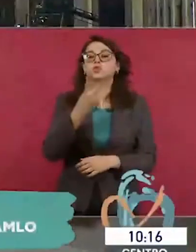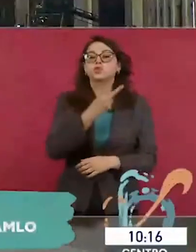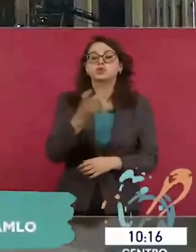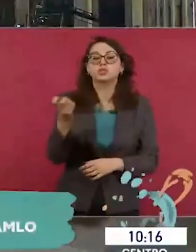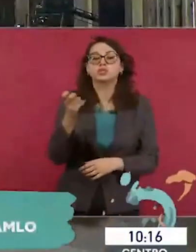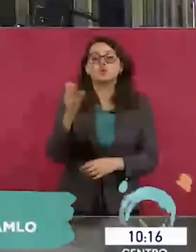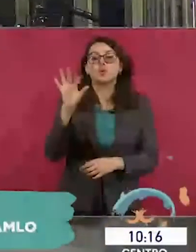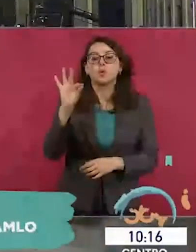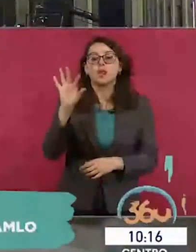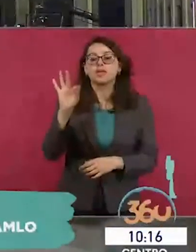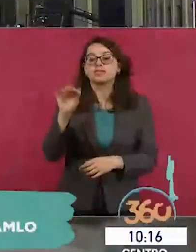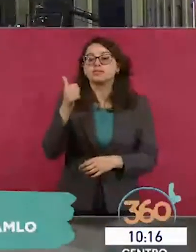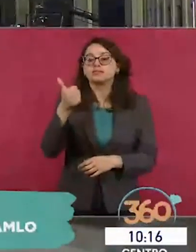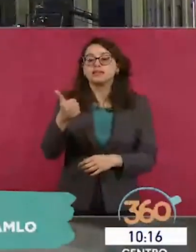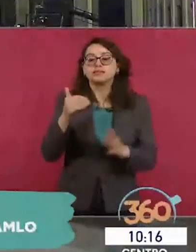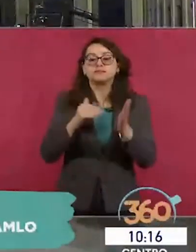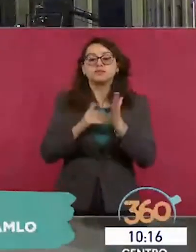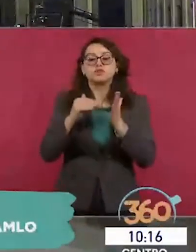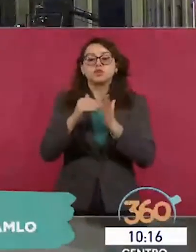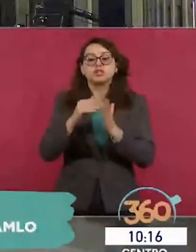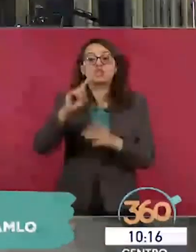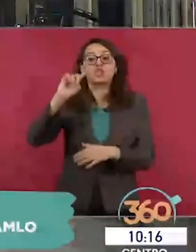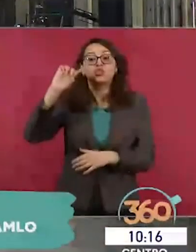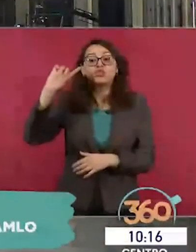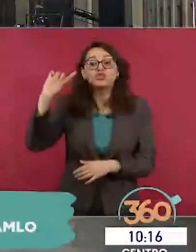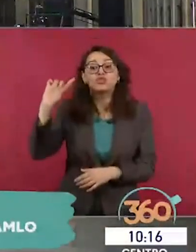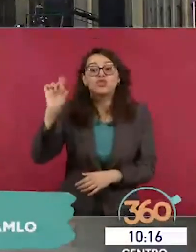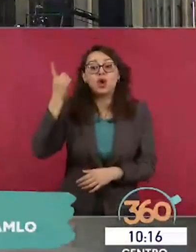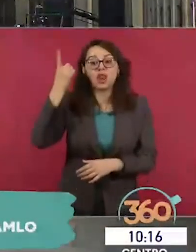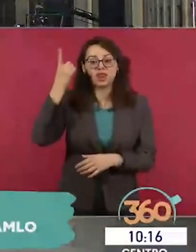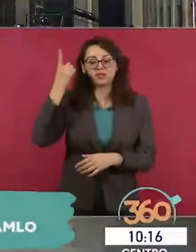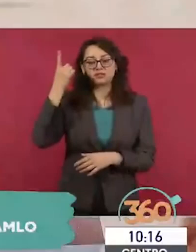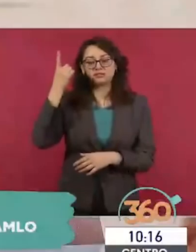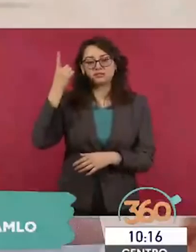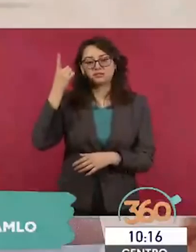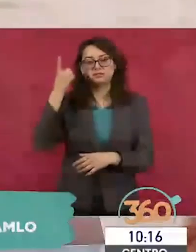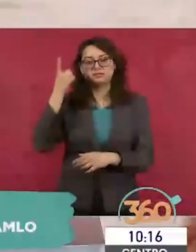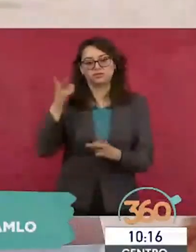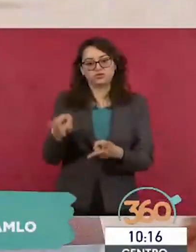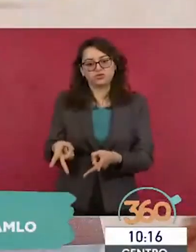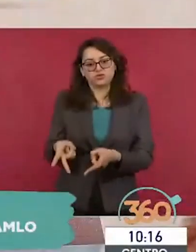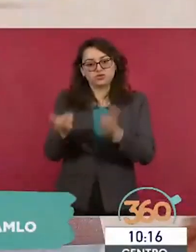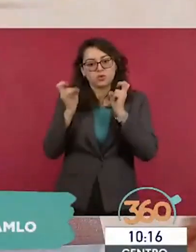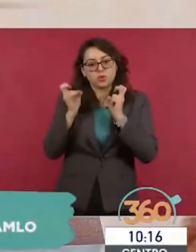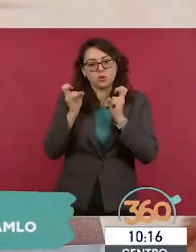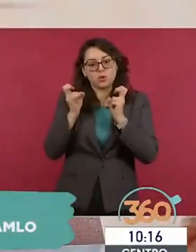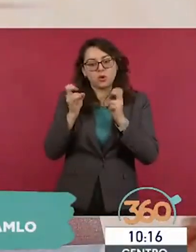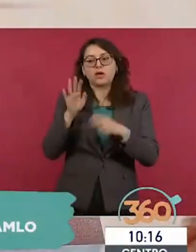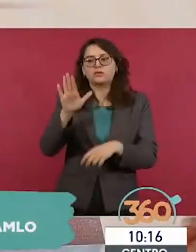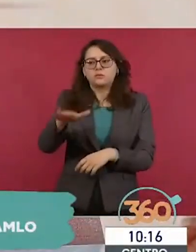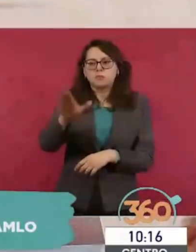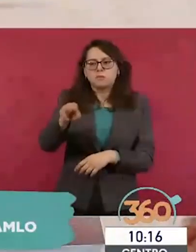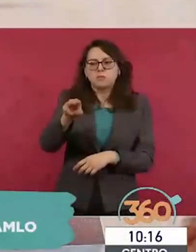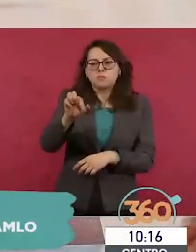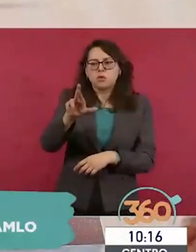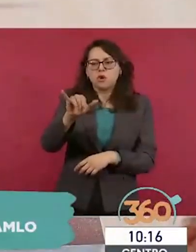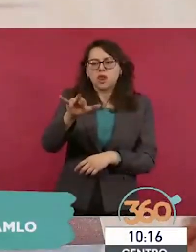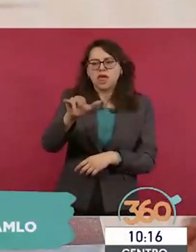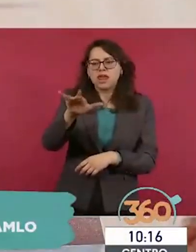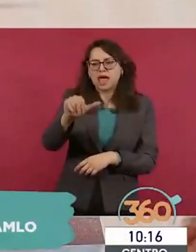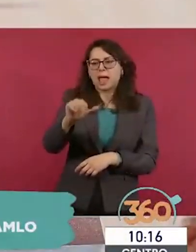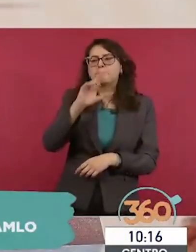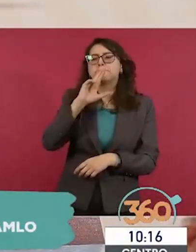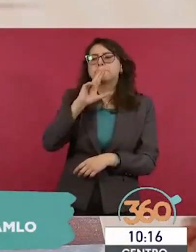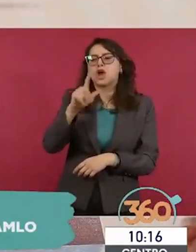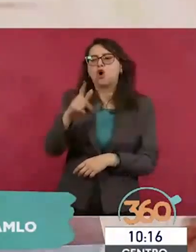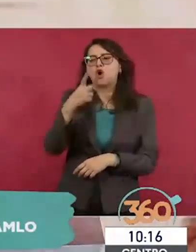246 millones de dólares. O sea, eso hubiese estado mejor